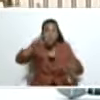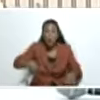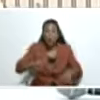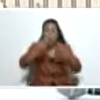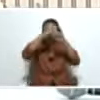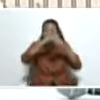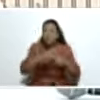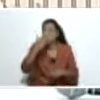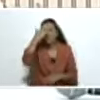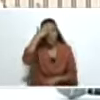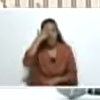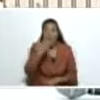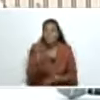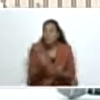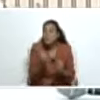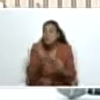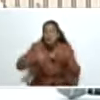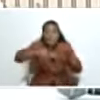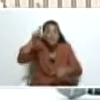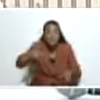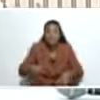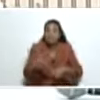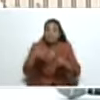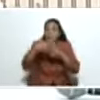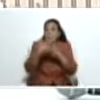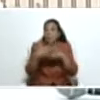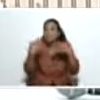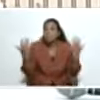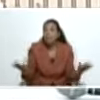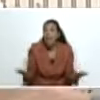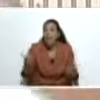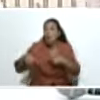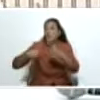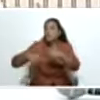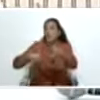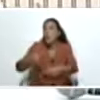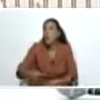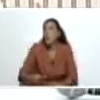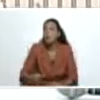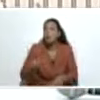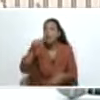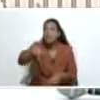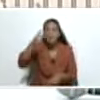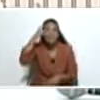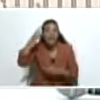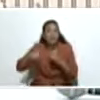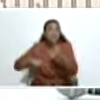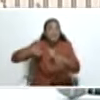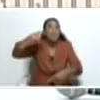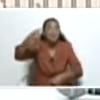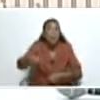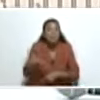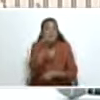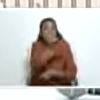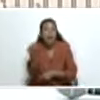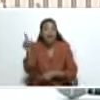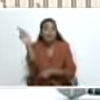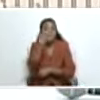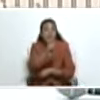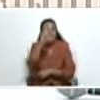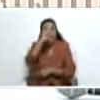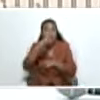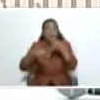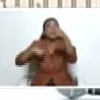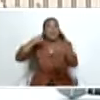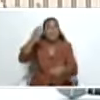firme de lo que iba a suceder ese día y de lo que iba a suceder en esos días, semanas, meses y